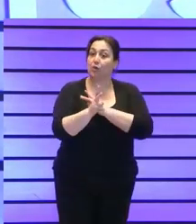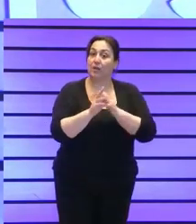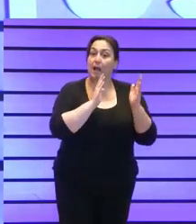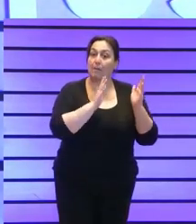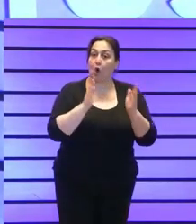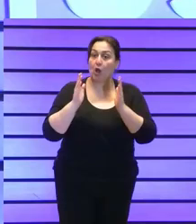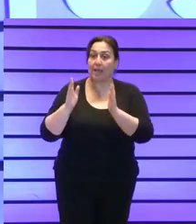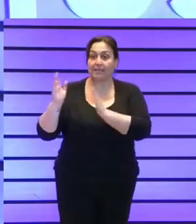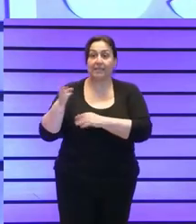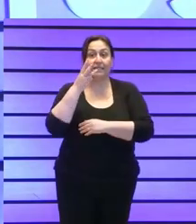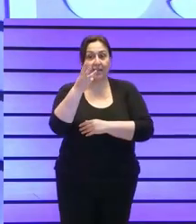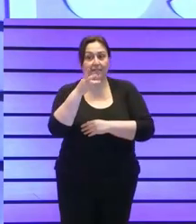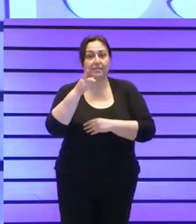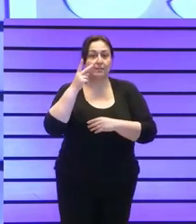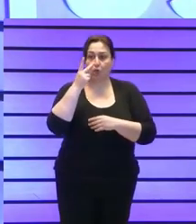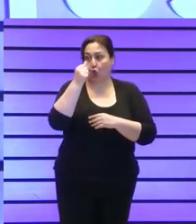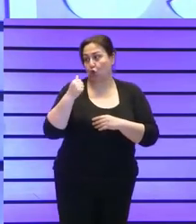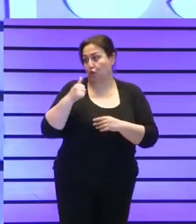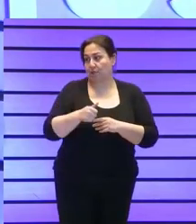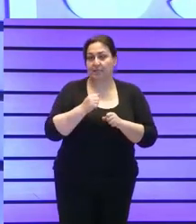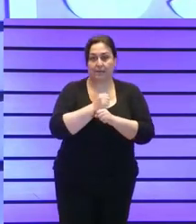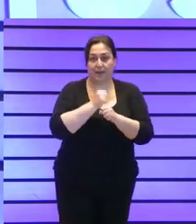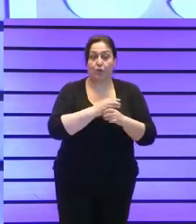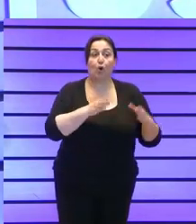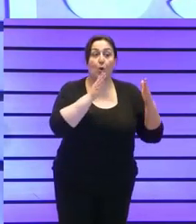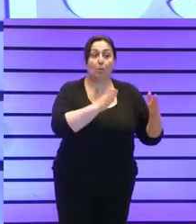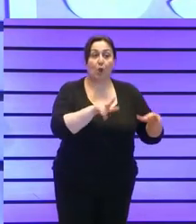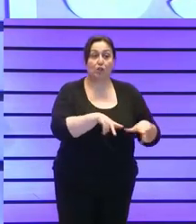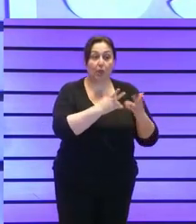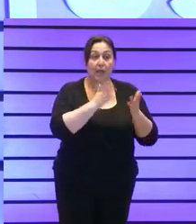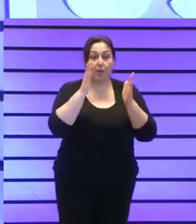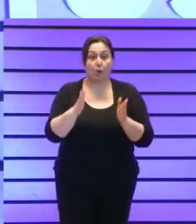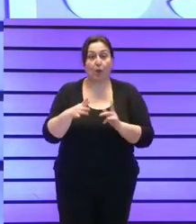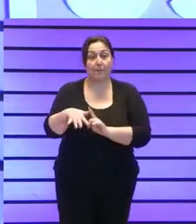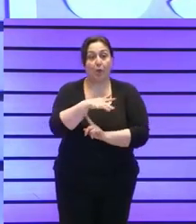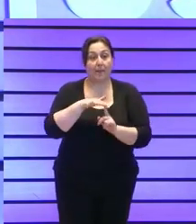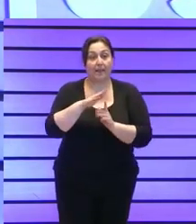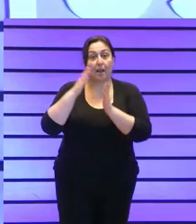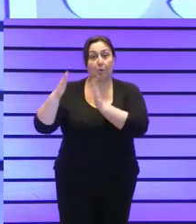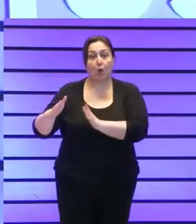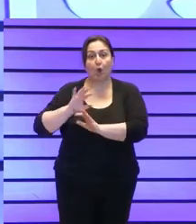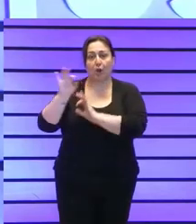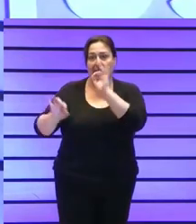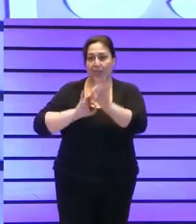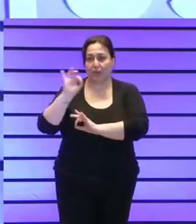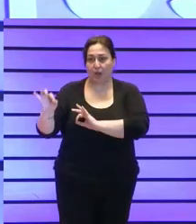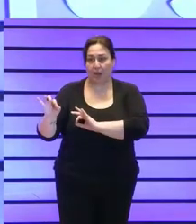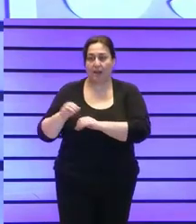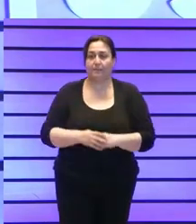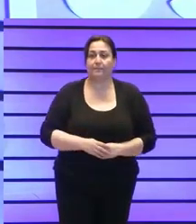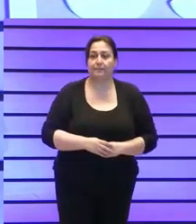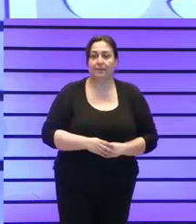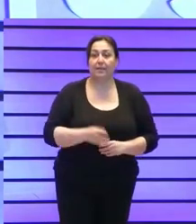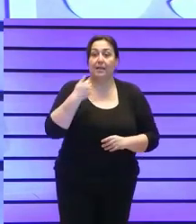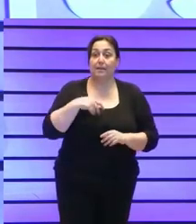que hemos estado trabajando estos dos días al bloque social al bloque medioambiental y al bloque organizacional los hemos